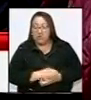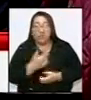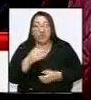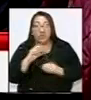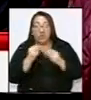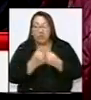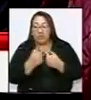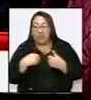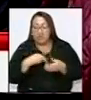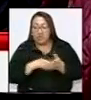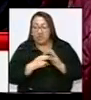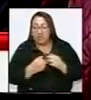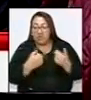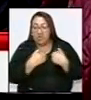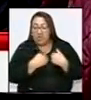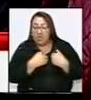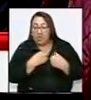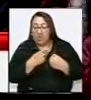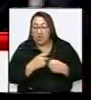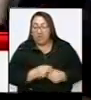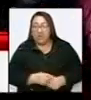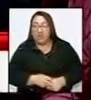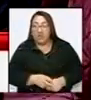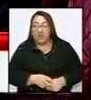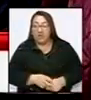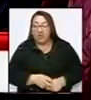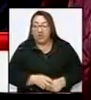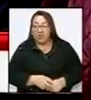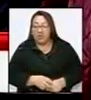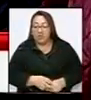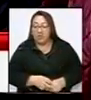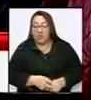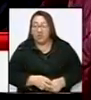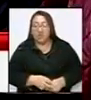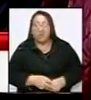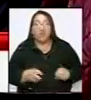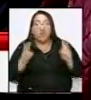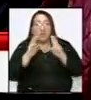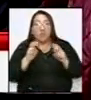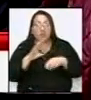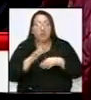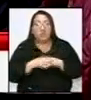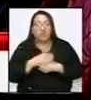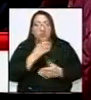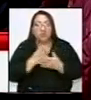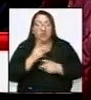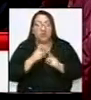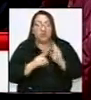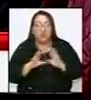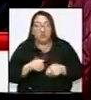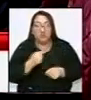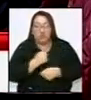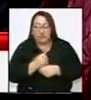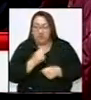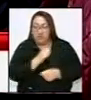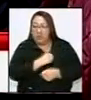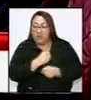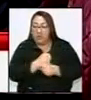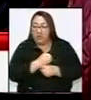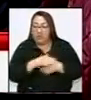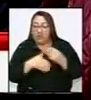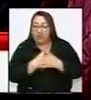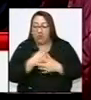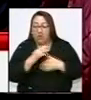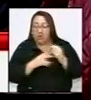dictaminador tiene facultades de investigadora sobre las presuntas irregularidades en la ejecución de obras